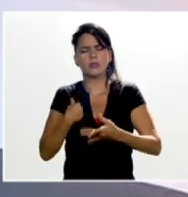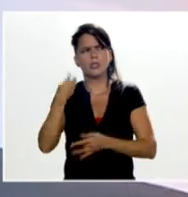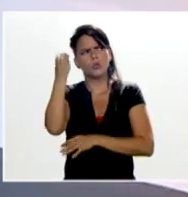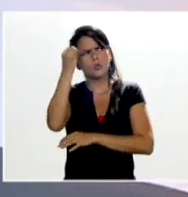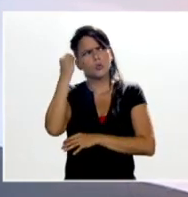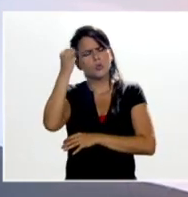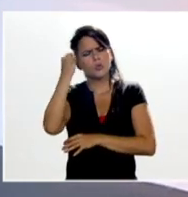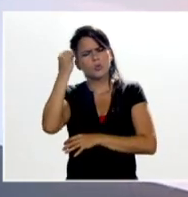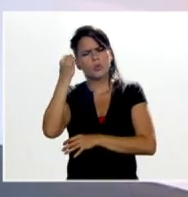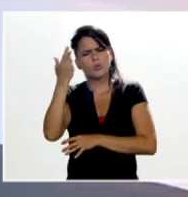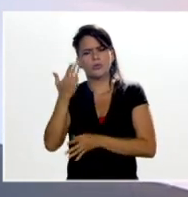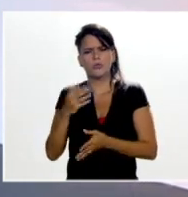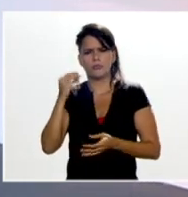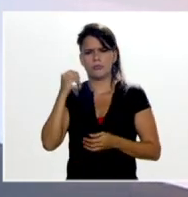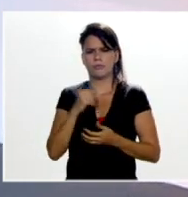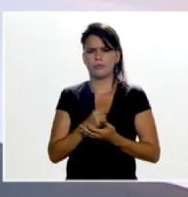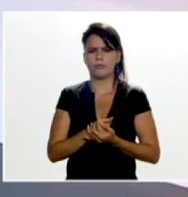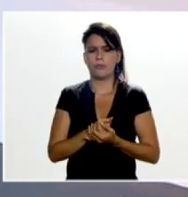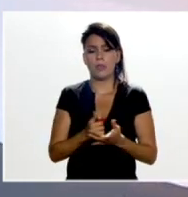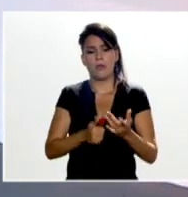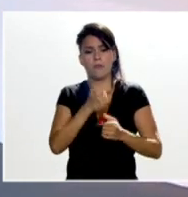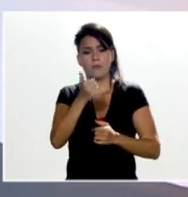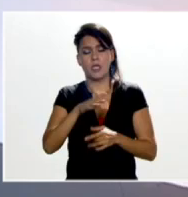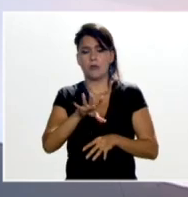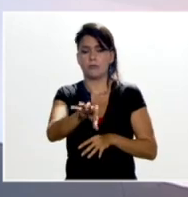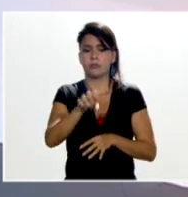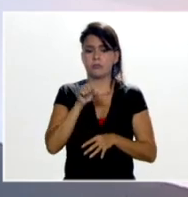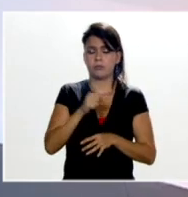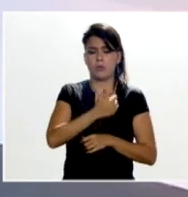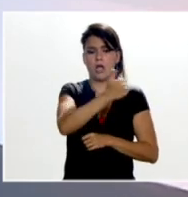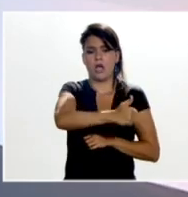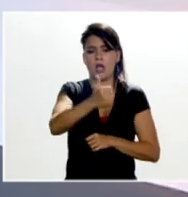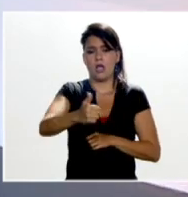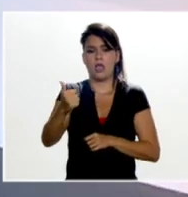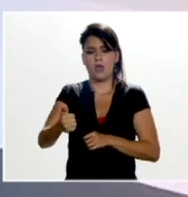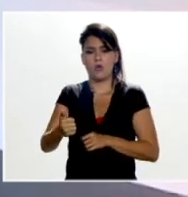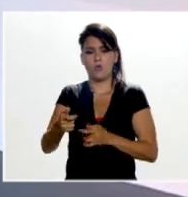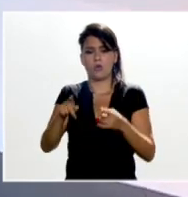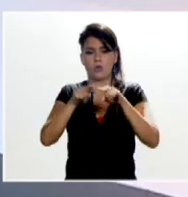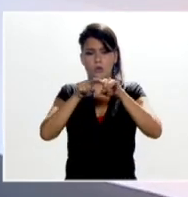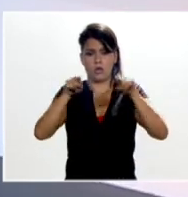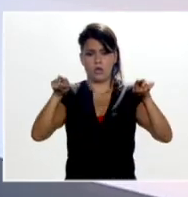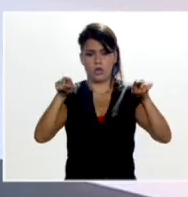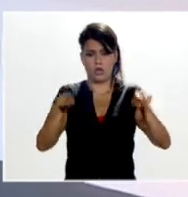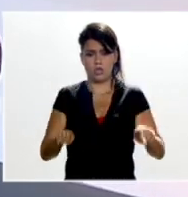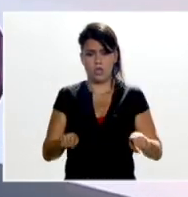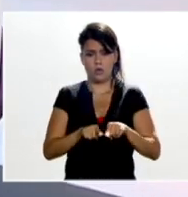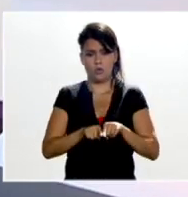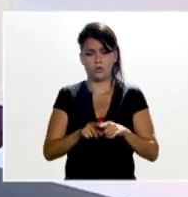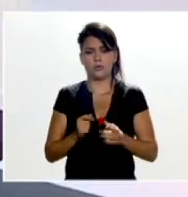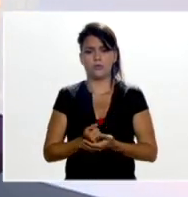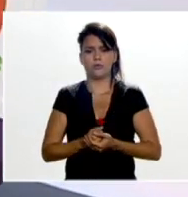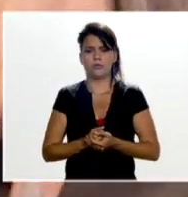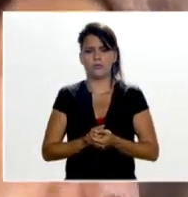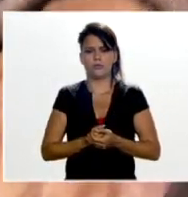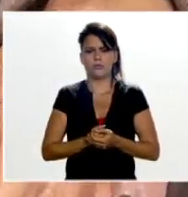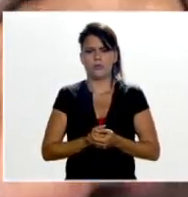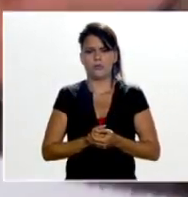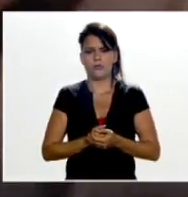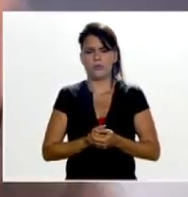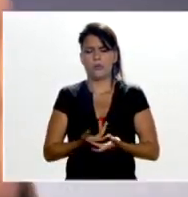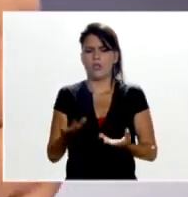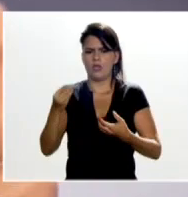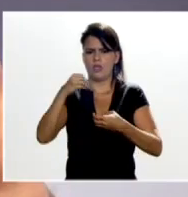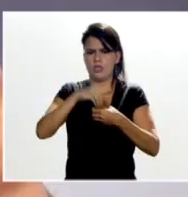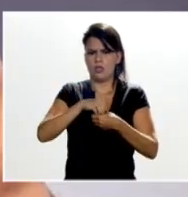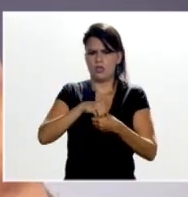y cree hipótesis. Bien, tomamos entonces cada uno de los rectángulos y dentro